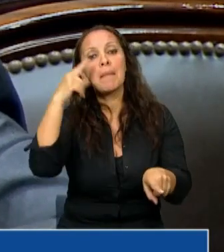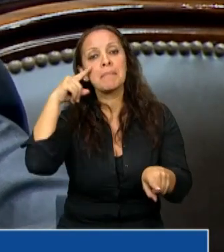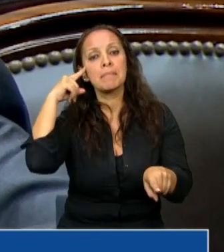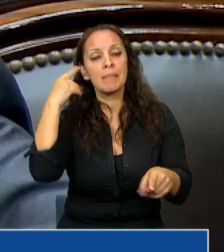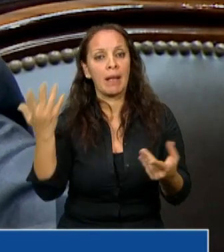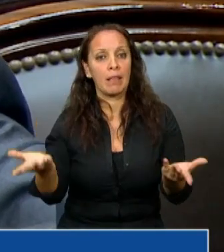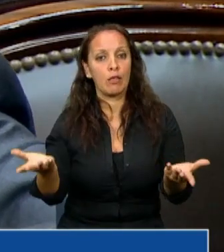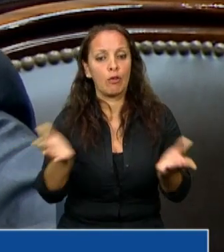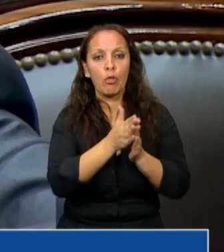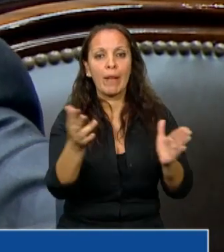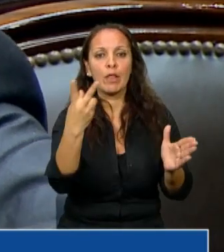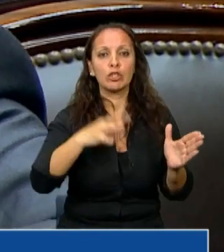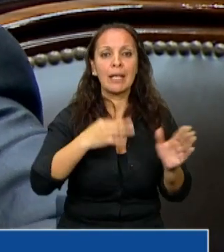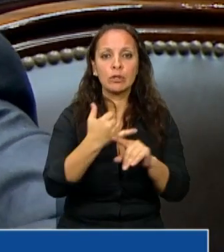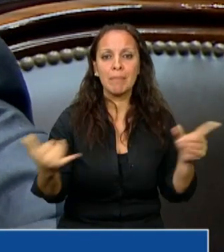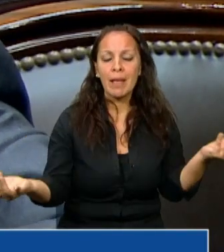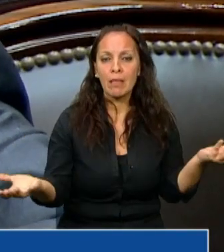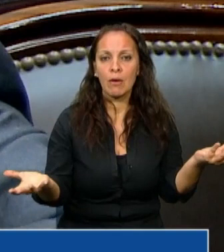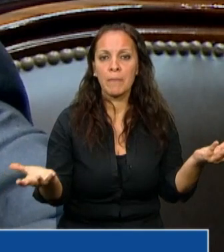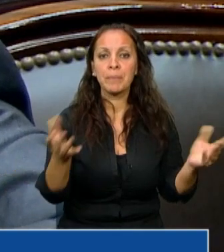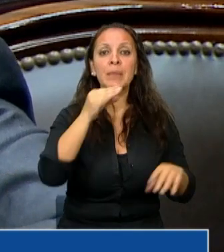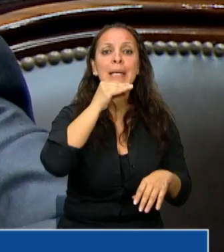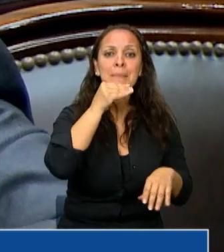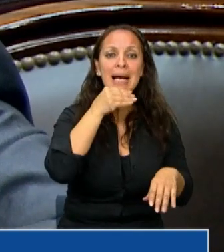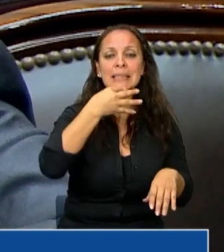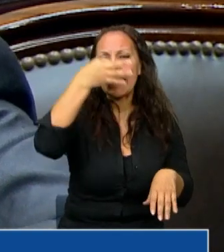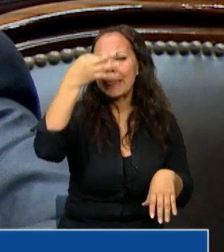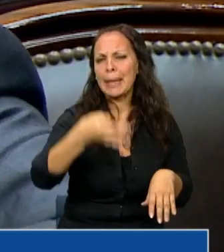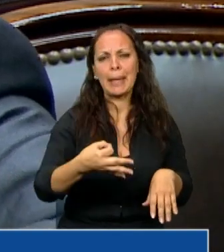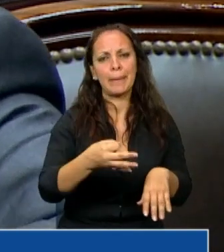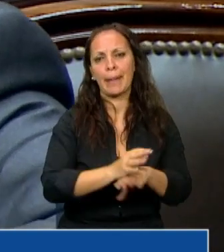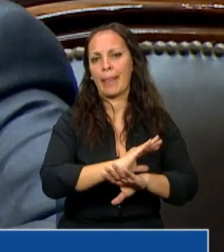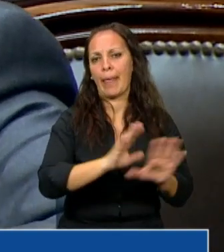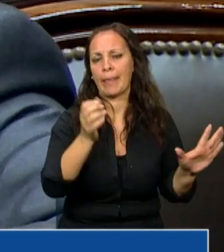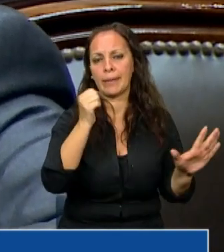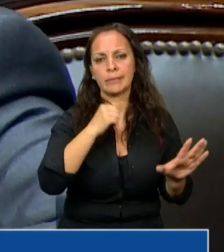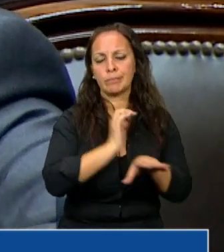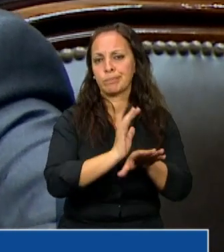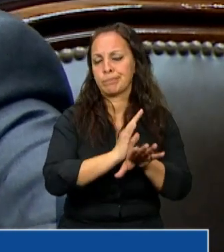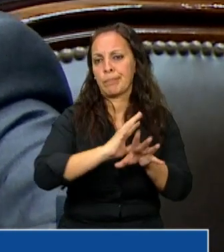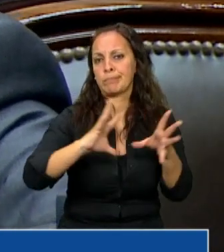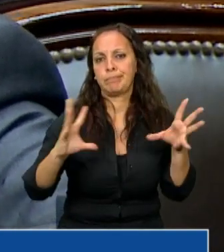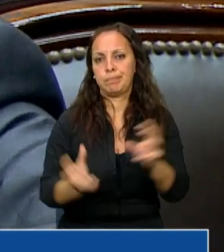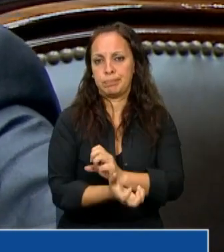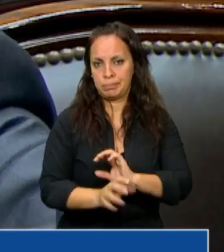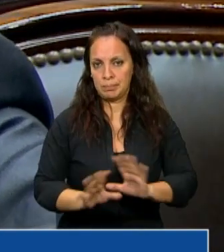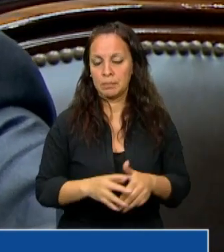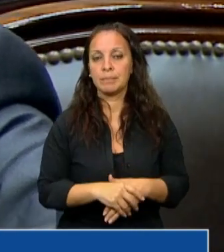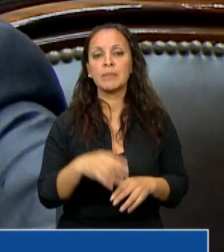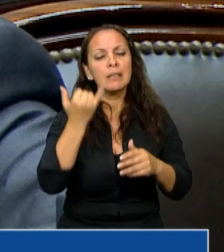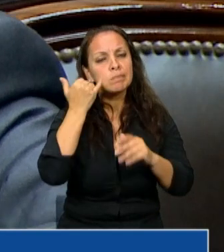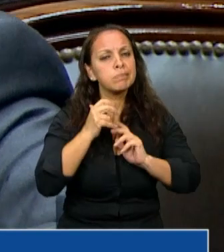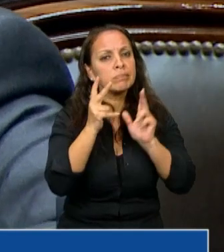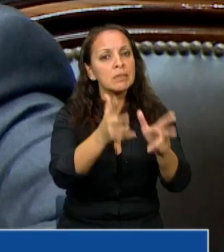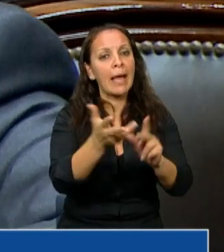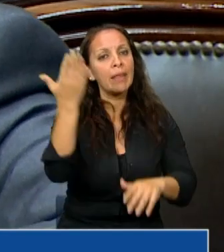Massa en 2 años y medio. Massa es una verdadera langosta directamente. Ya lo dije la vez pasada y lo